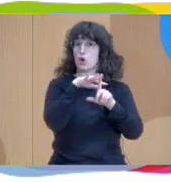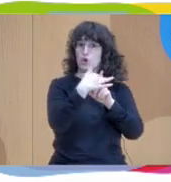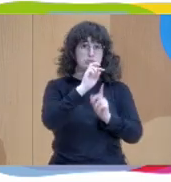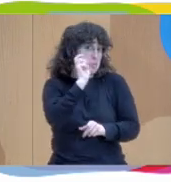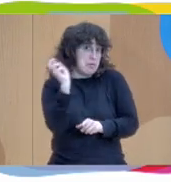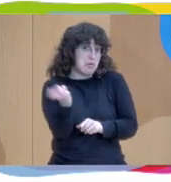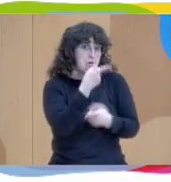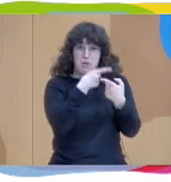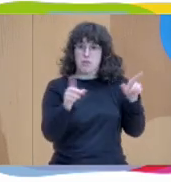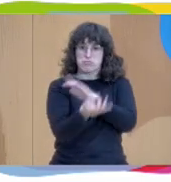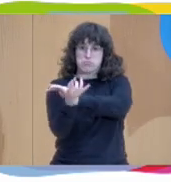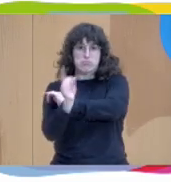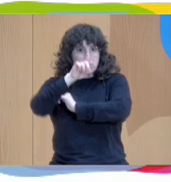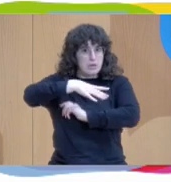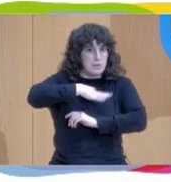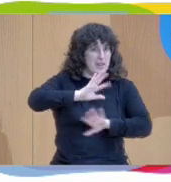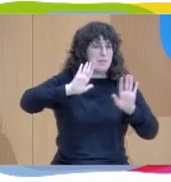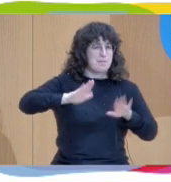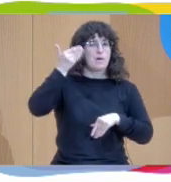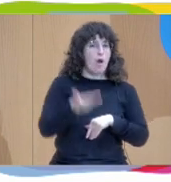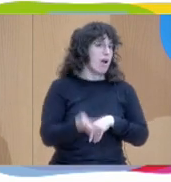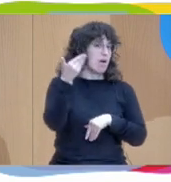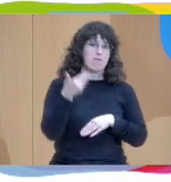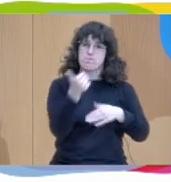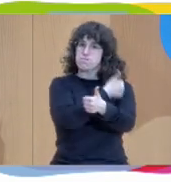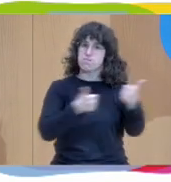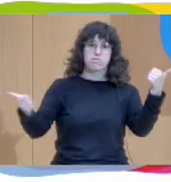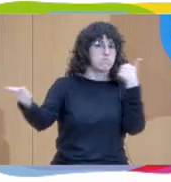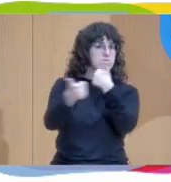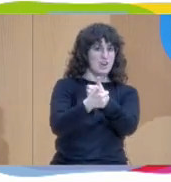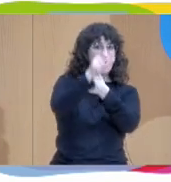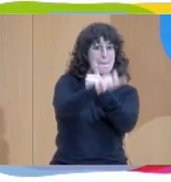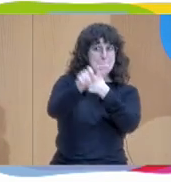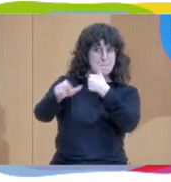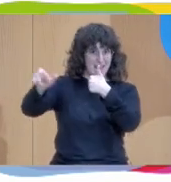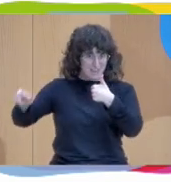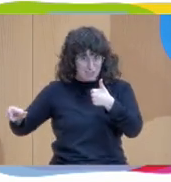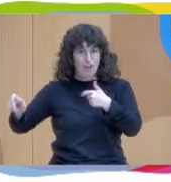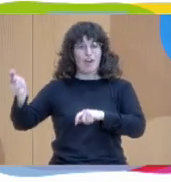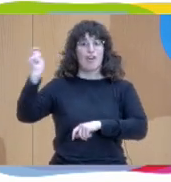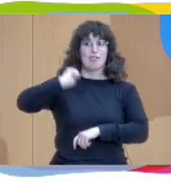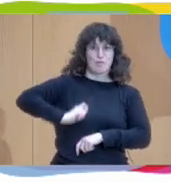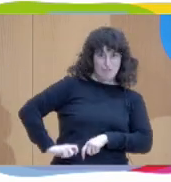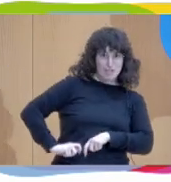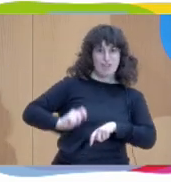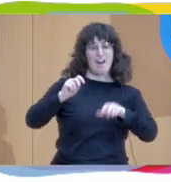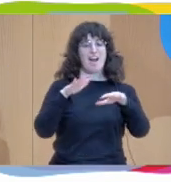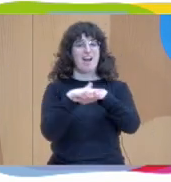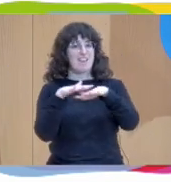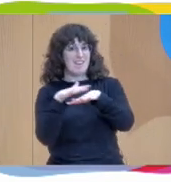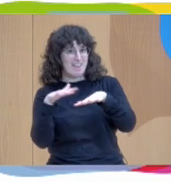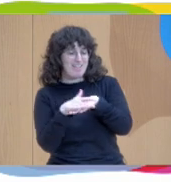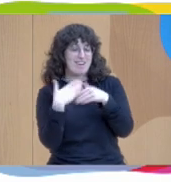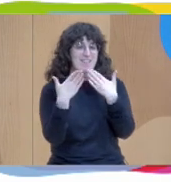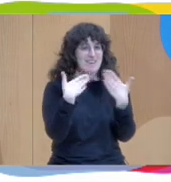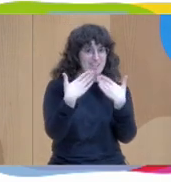soslayarse son las personas son los profesionales y son las redes y el diálogo lo